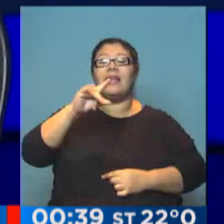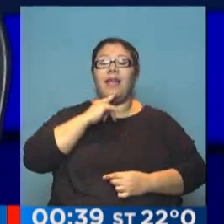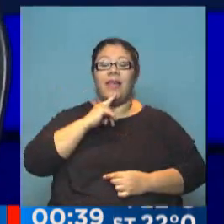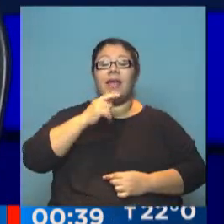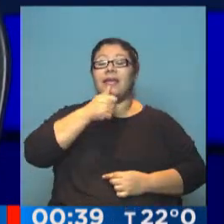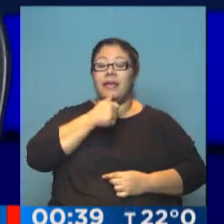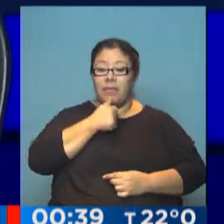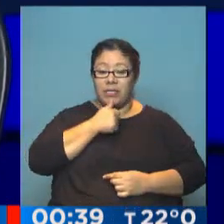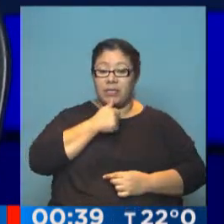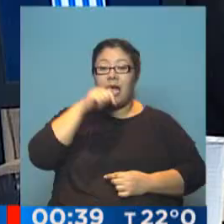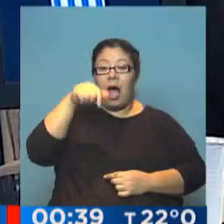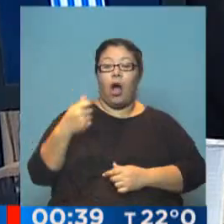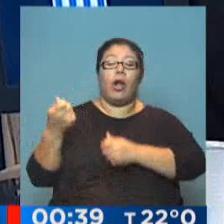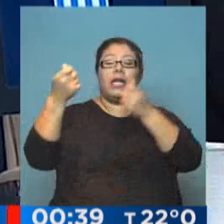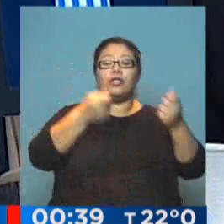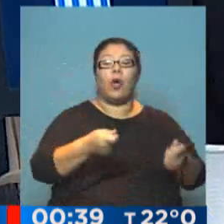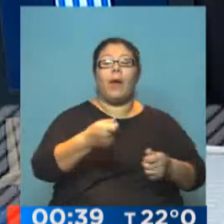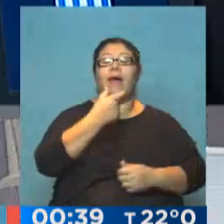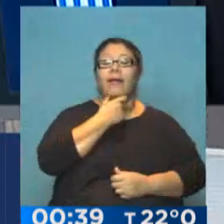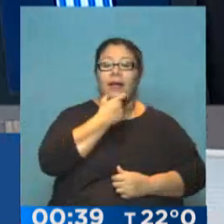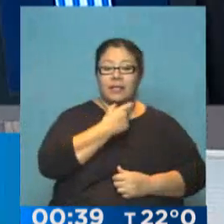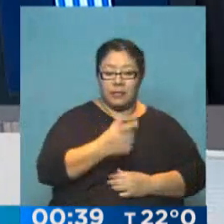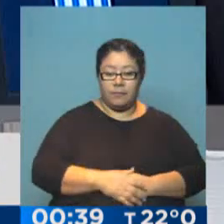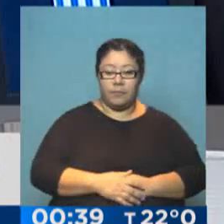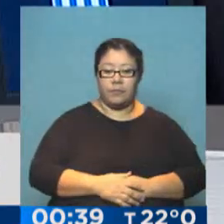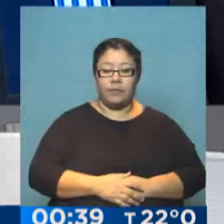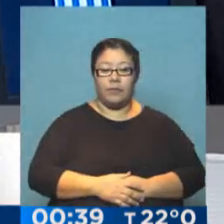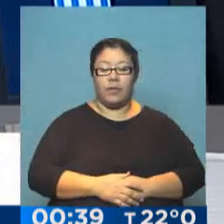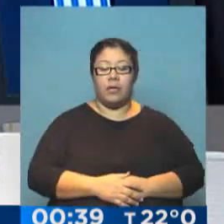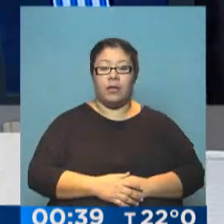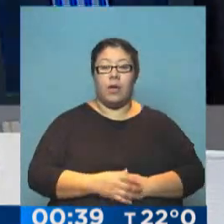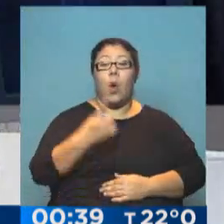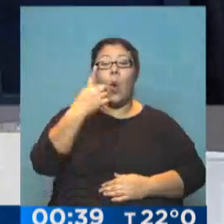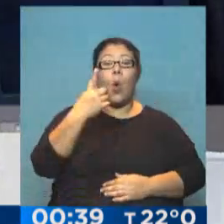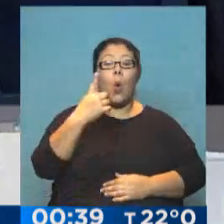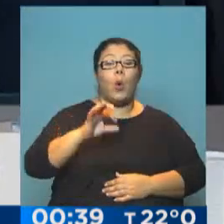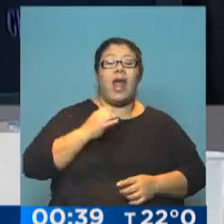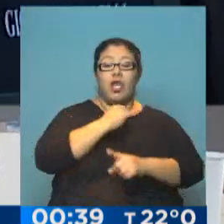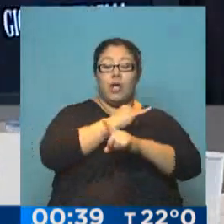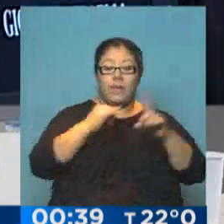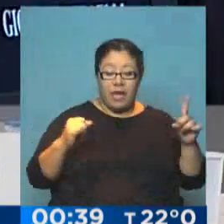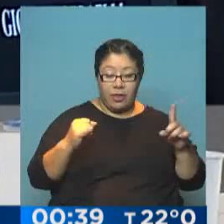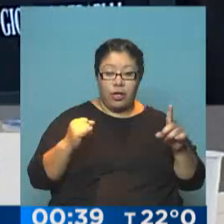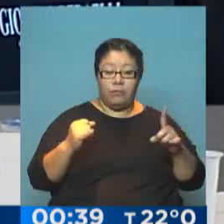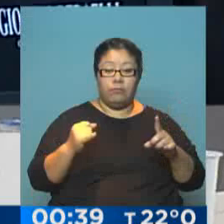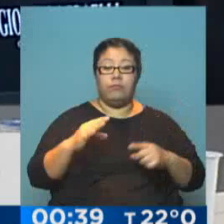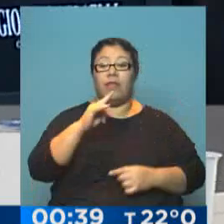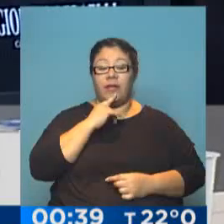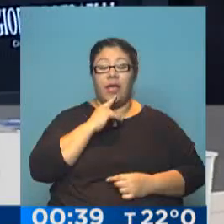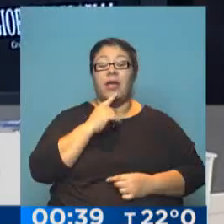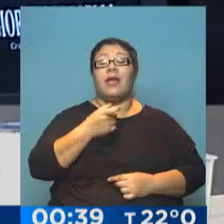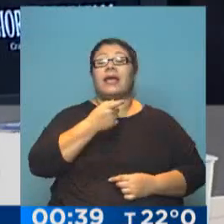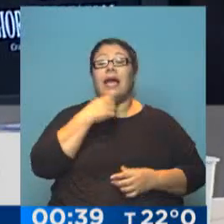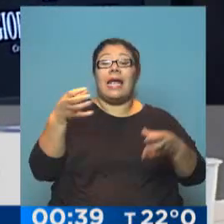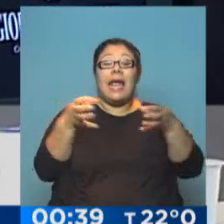el vínculo que va a tener con la institución, con la Academia, y lo que va a tratar en primera medida es que no se termine de desmantelar este equipo, que no se vayan todos. Ha